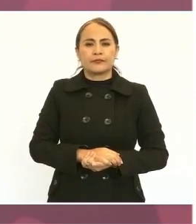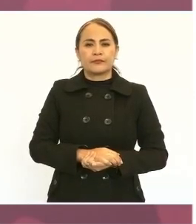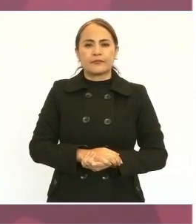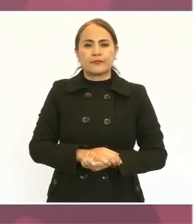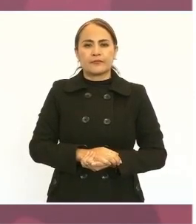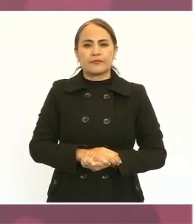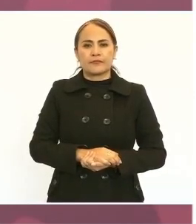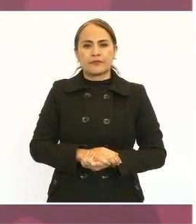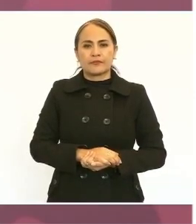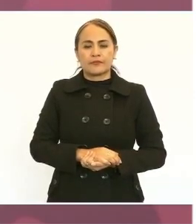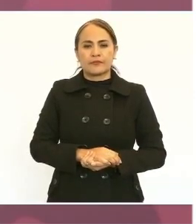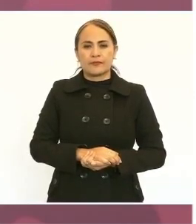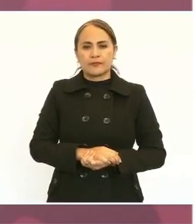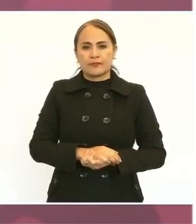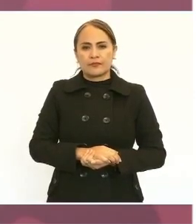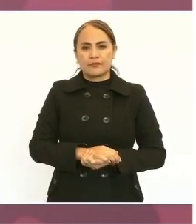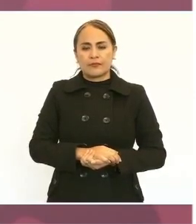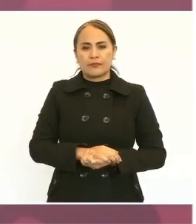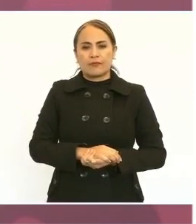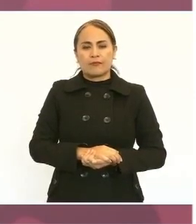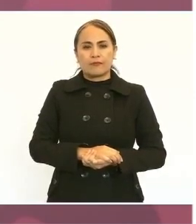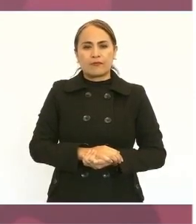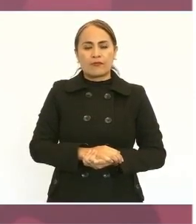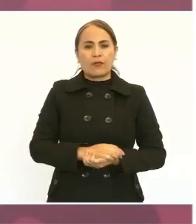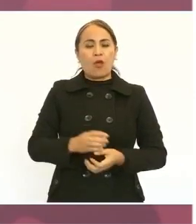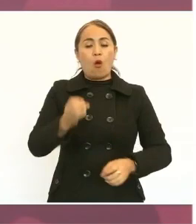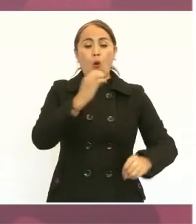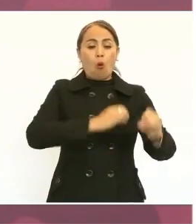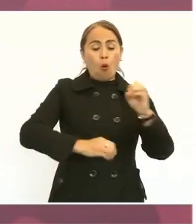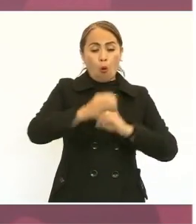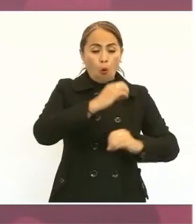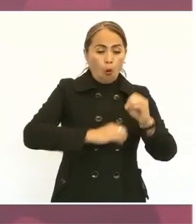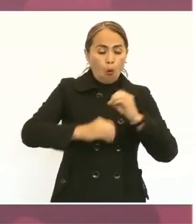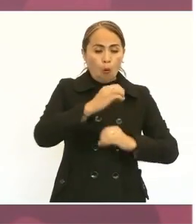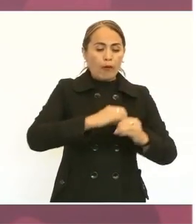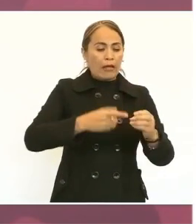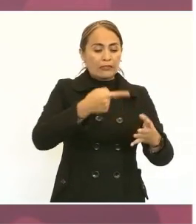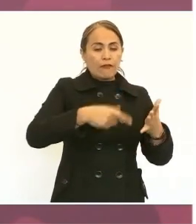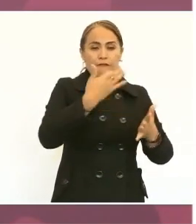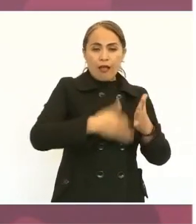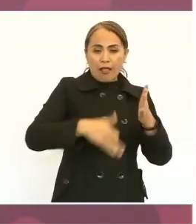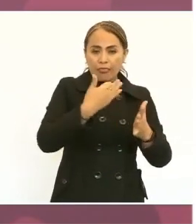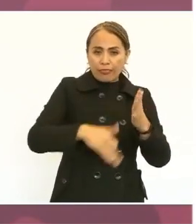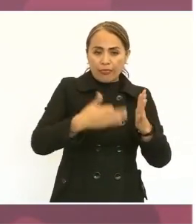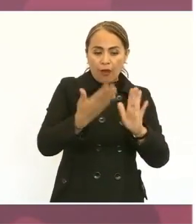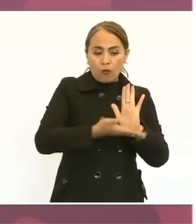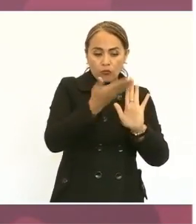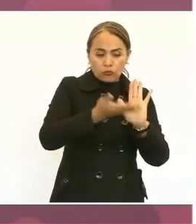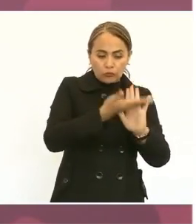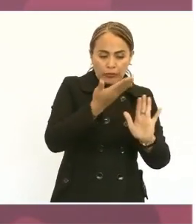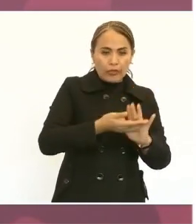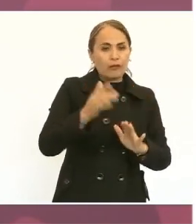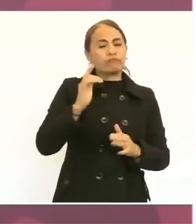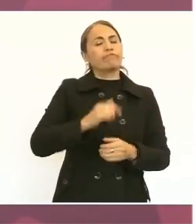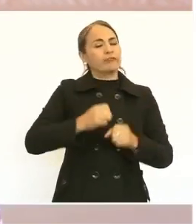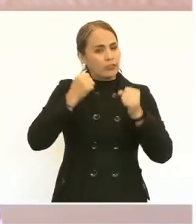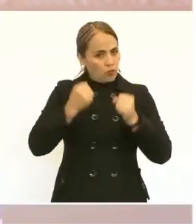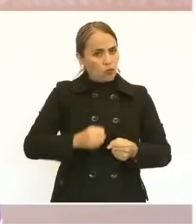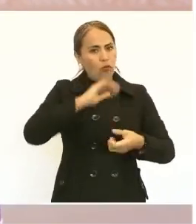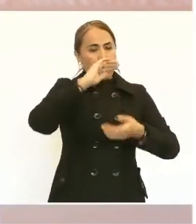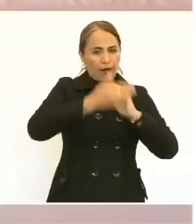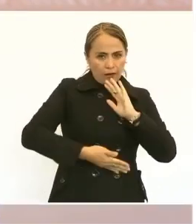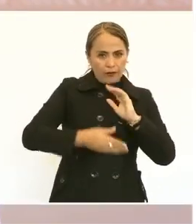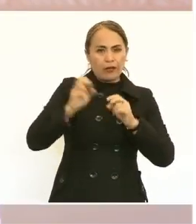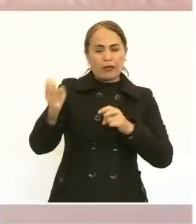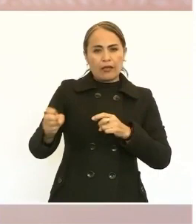se terminen todas las obras pendientes, que se termine el